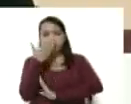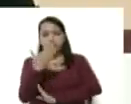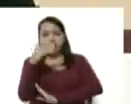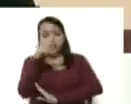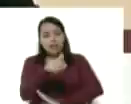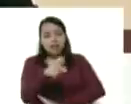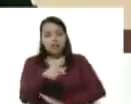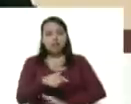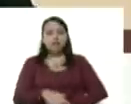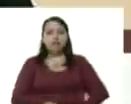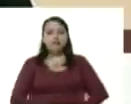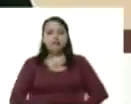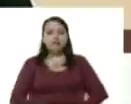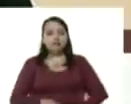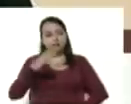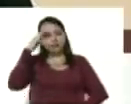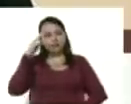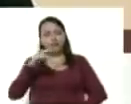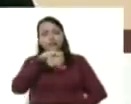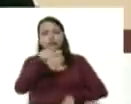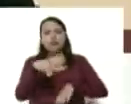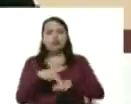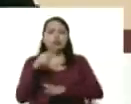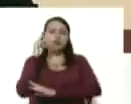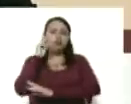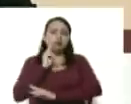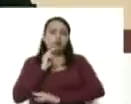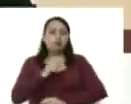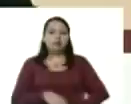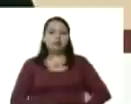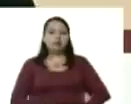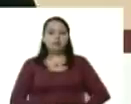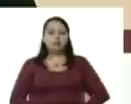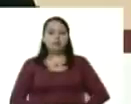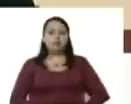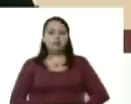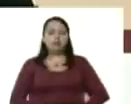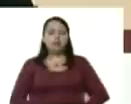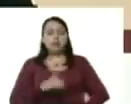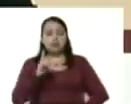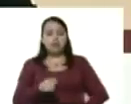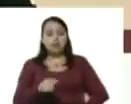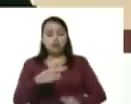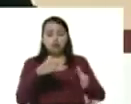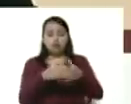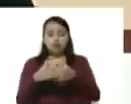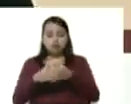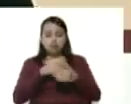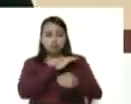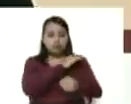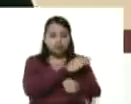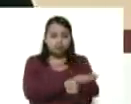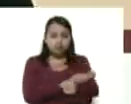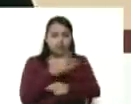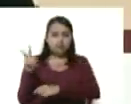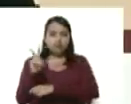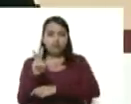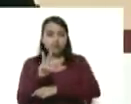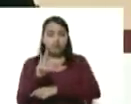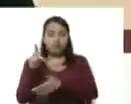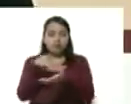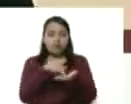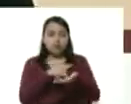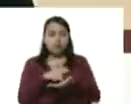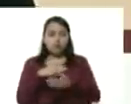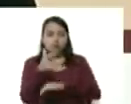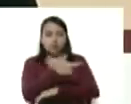reto. La Fuerza Armada Nacional Bolivariana, el Poder Ejecutivo, el resto de los poderes que conforman el Estado.